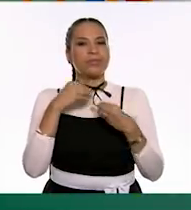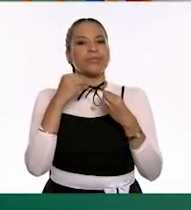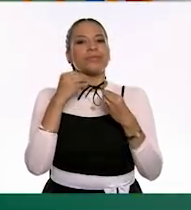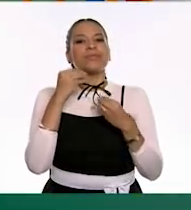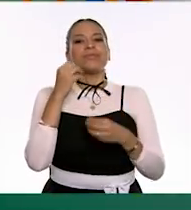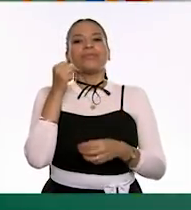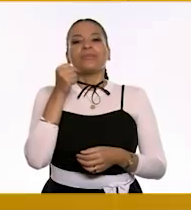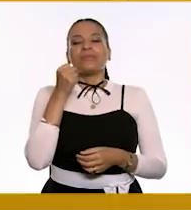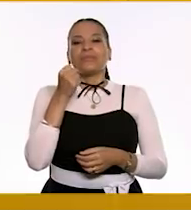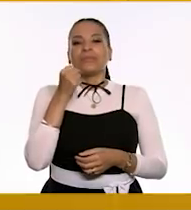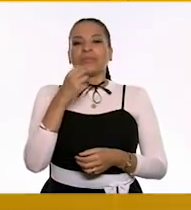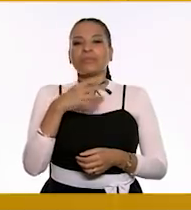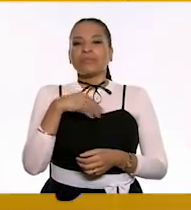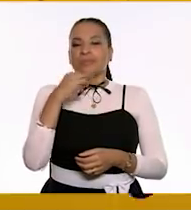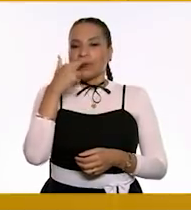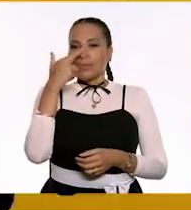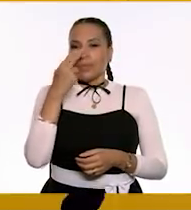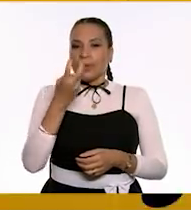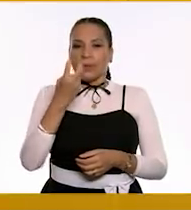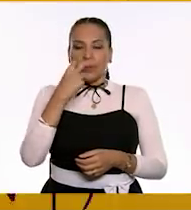Respiramos hondo y profundo.